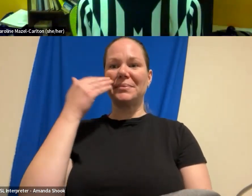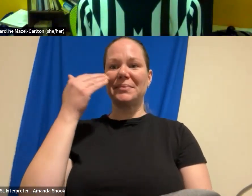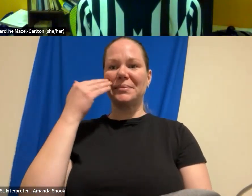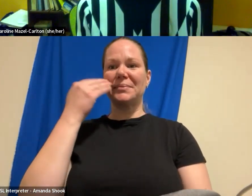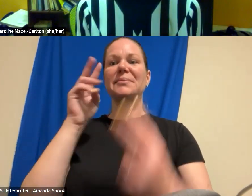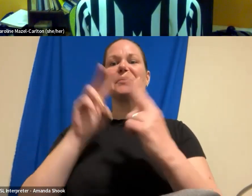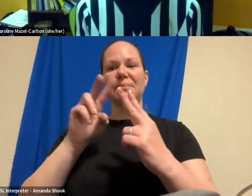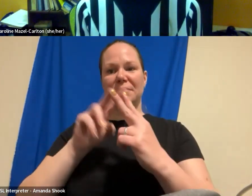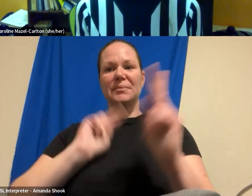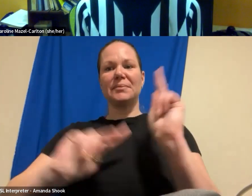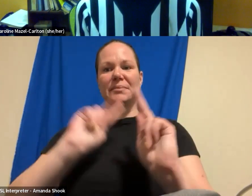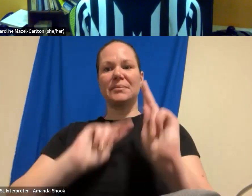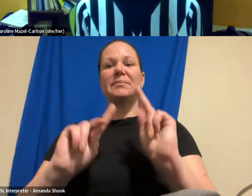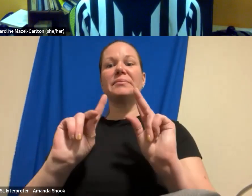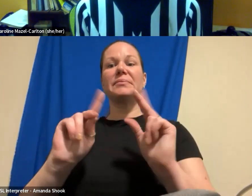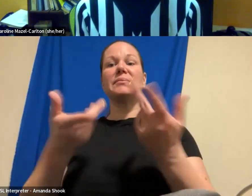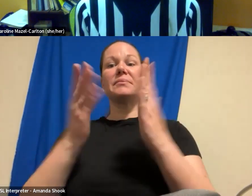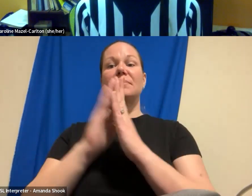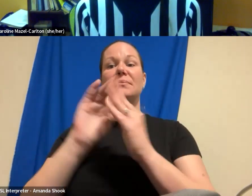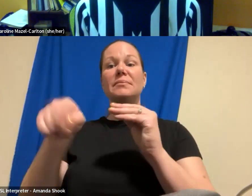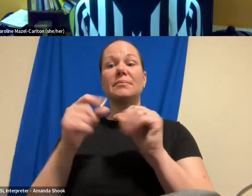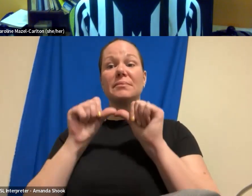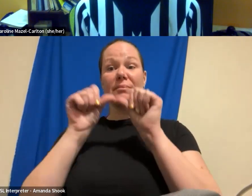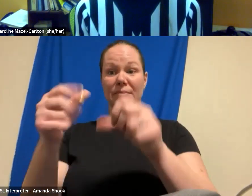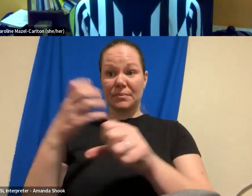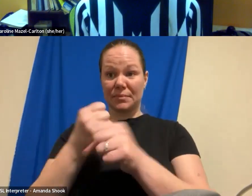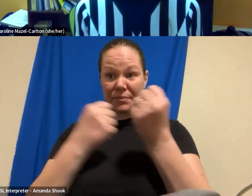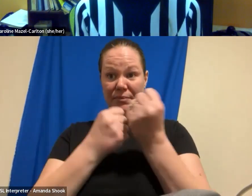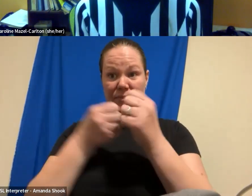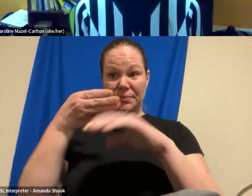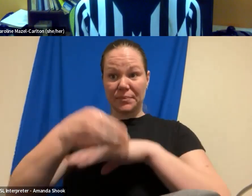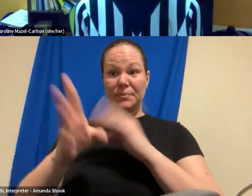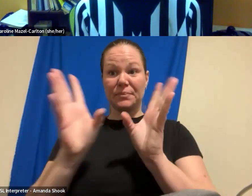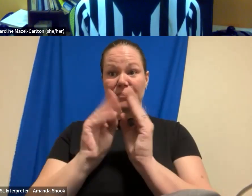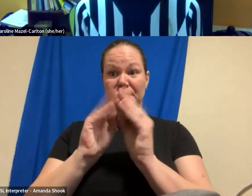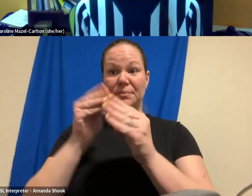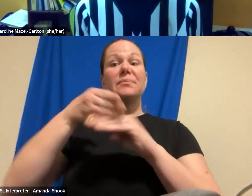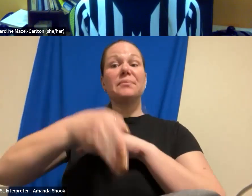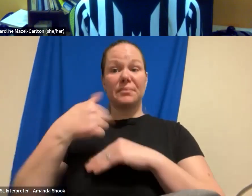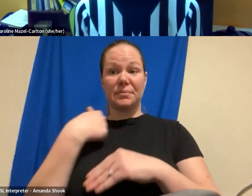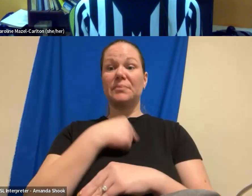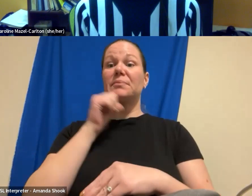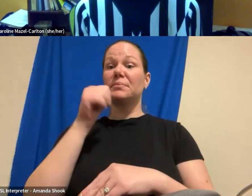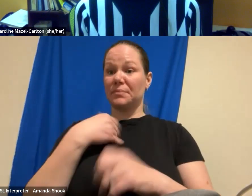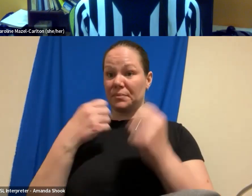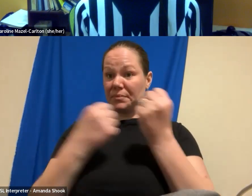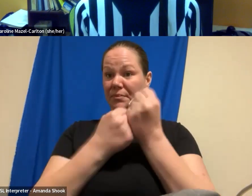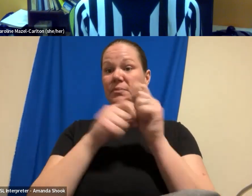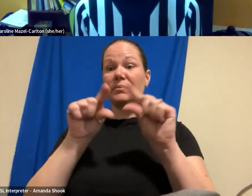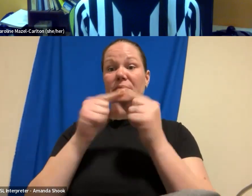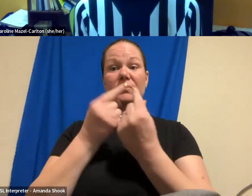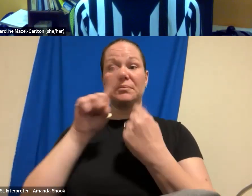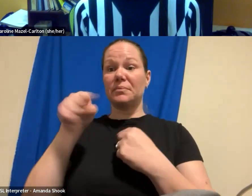Yo conozco algunas personas que les interesa continuar recibiendo apoyo después de que termine